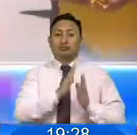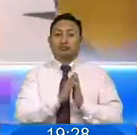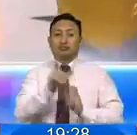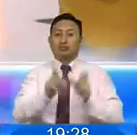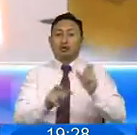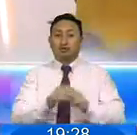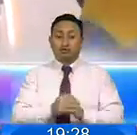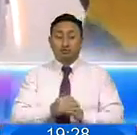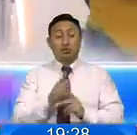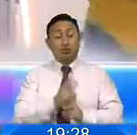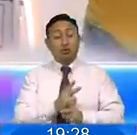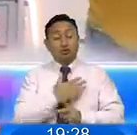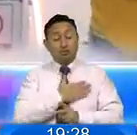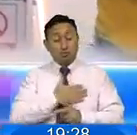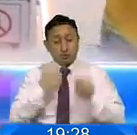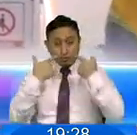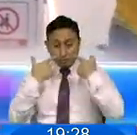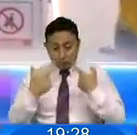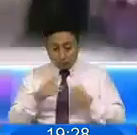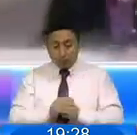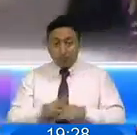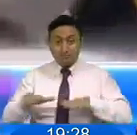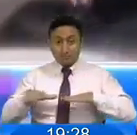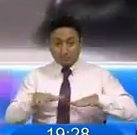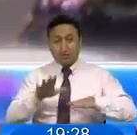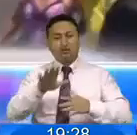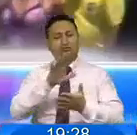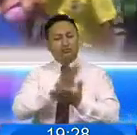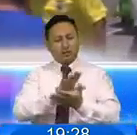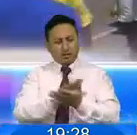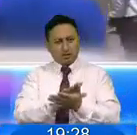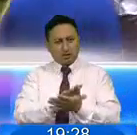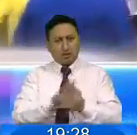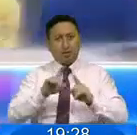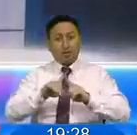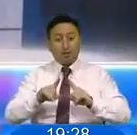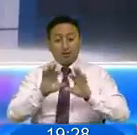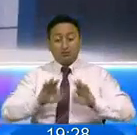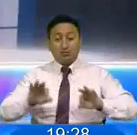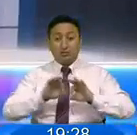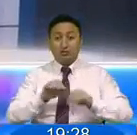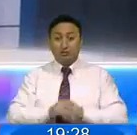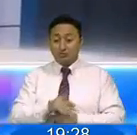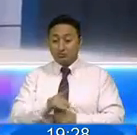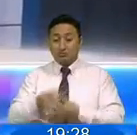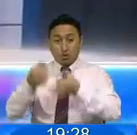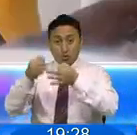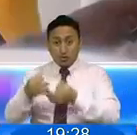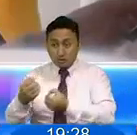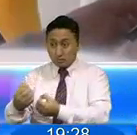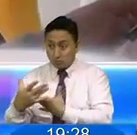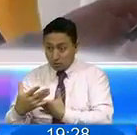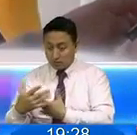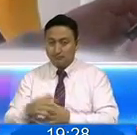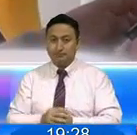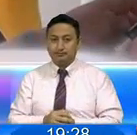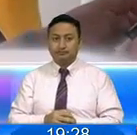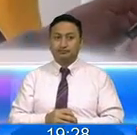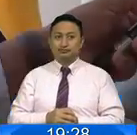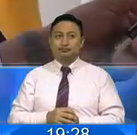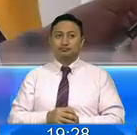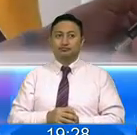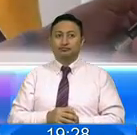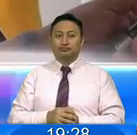estar pendiente y mantener la calma, pero sobre todo a mantenerse informado por fuentes oficiales. Lo que recomiendo es de